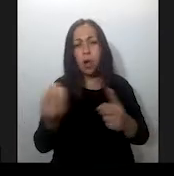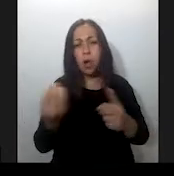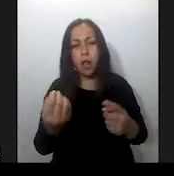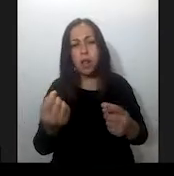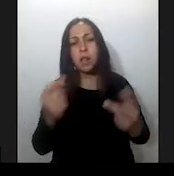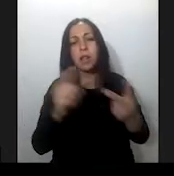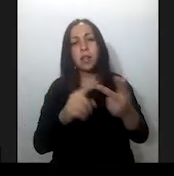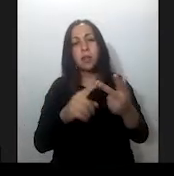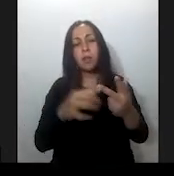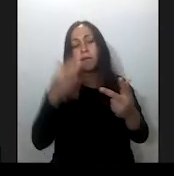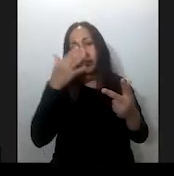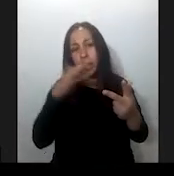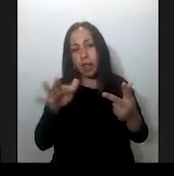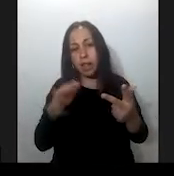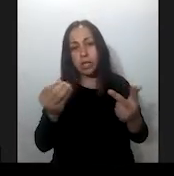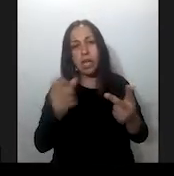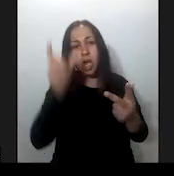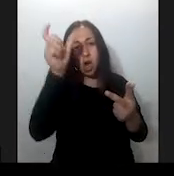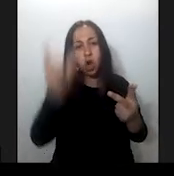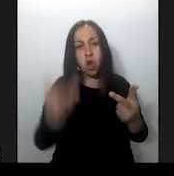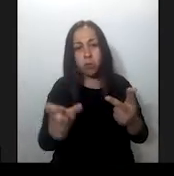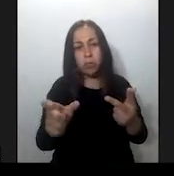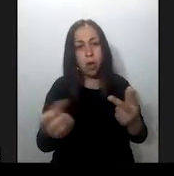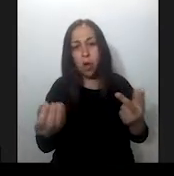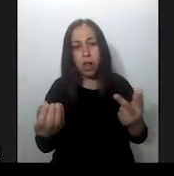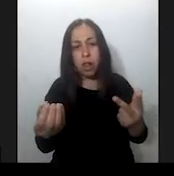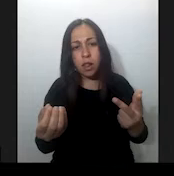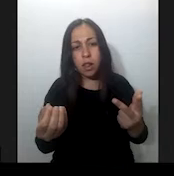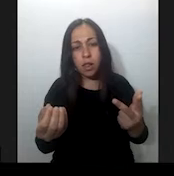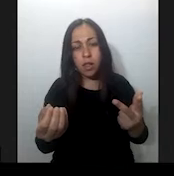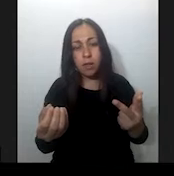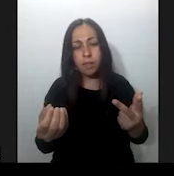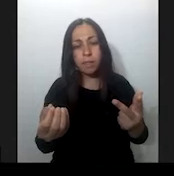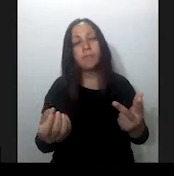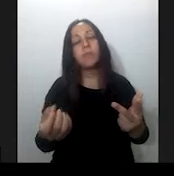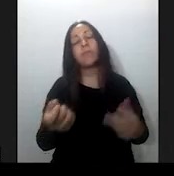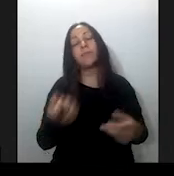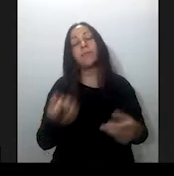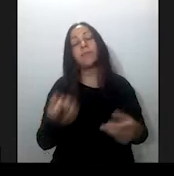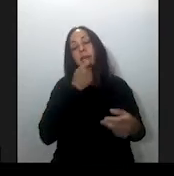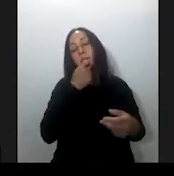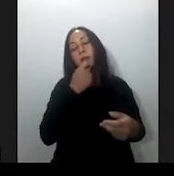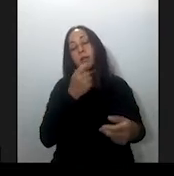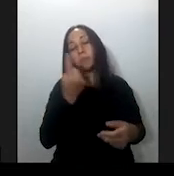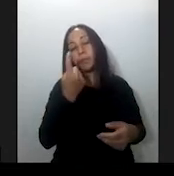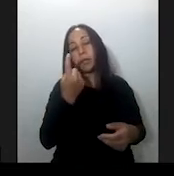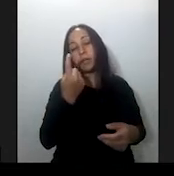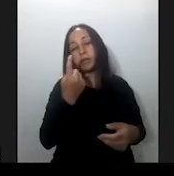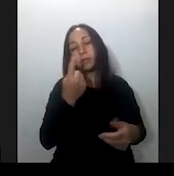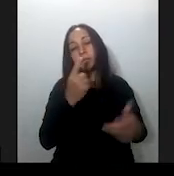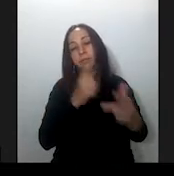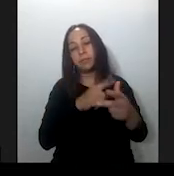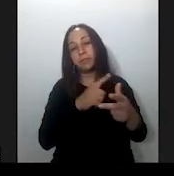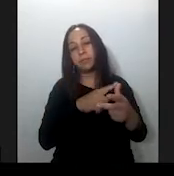tengo que decir, bueno, finalmente, ¿qué columna querés que sume? Entonces, por ejemplo, en esta primera instancia